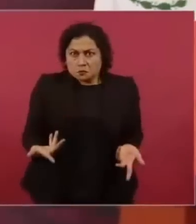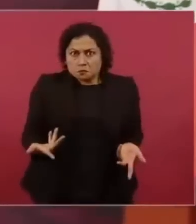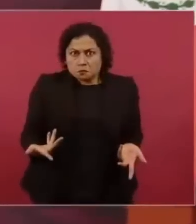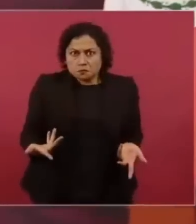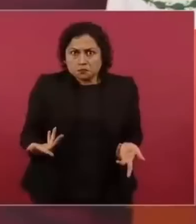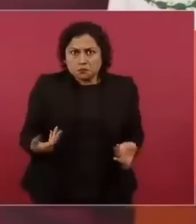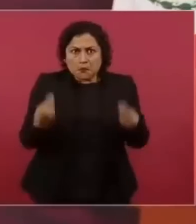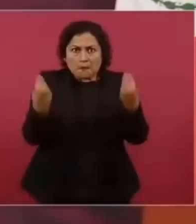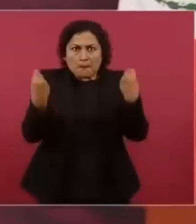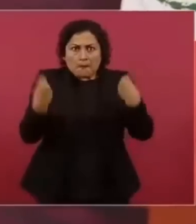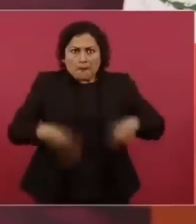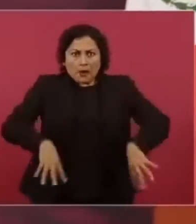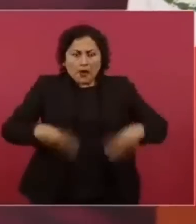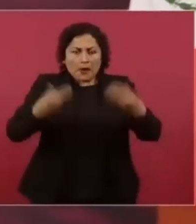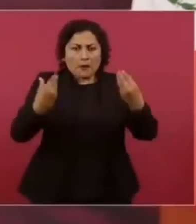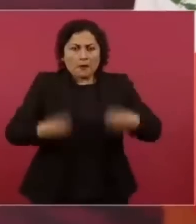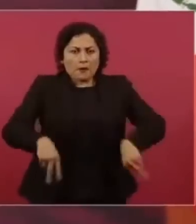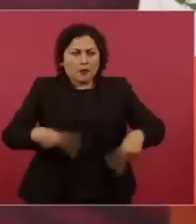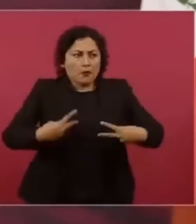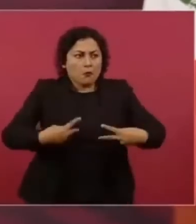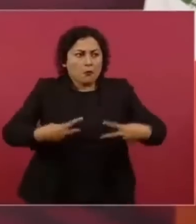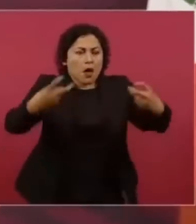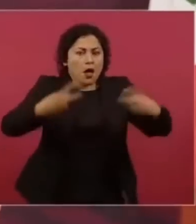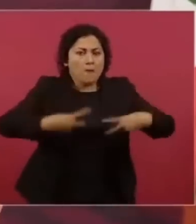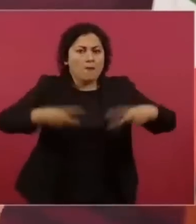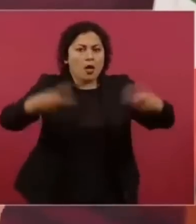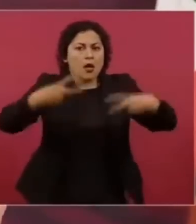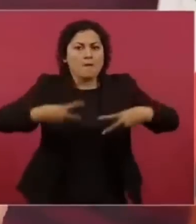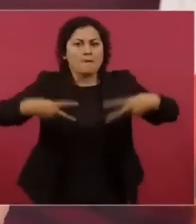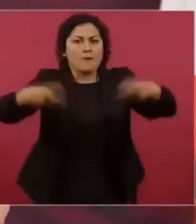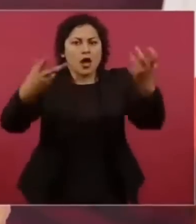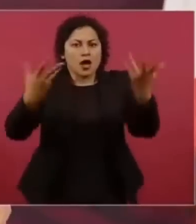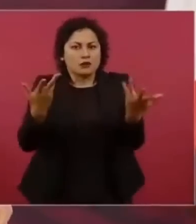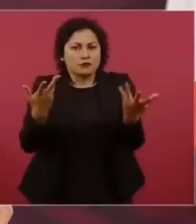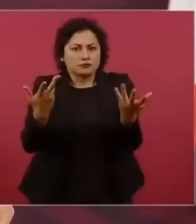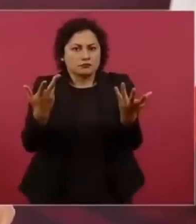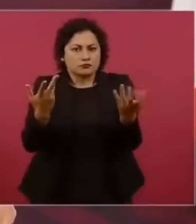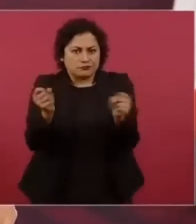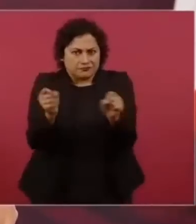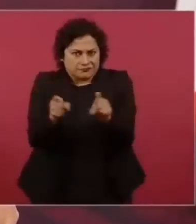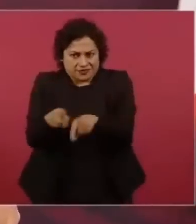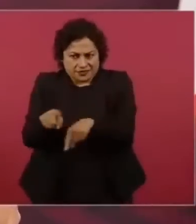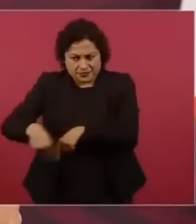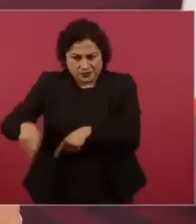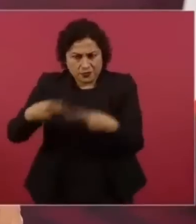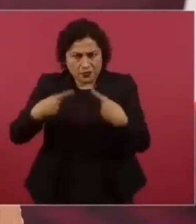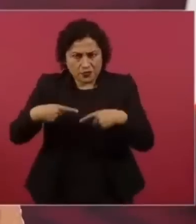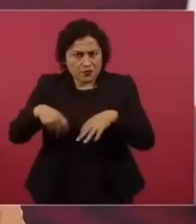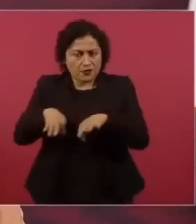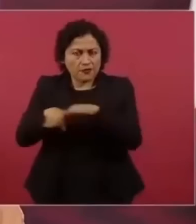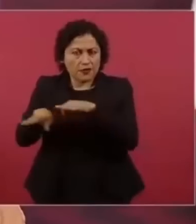pueblo. Nada más en el caso de los trabajadores. Imagínense la infamia